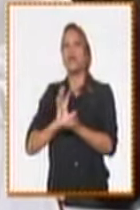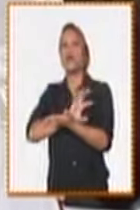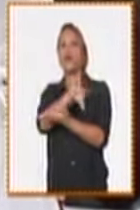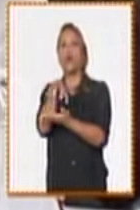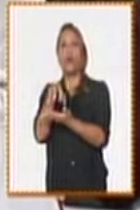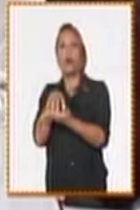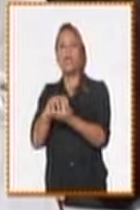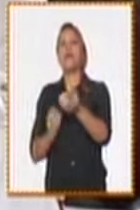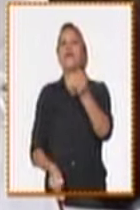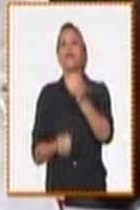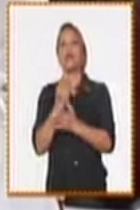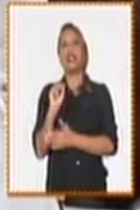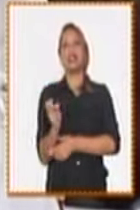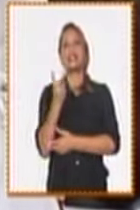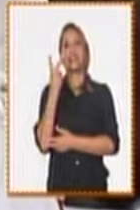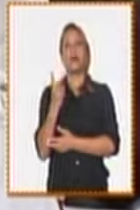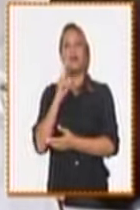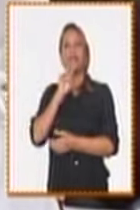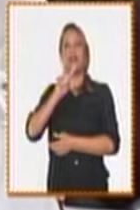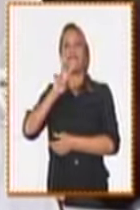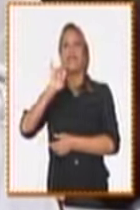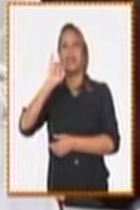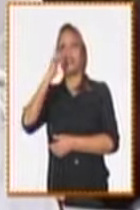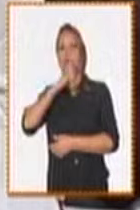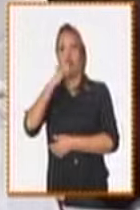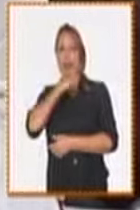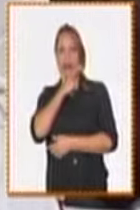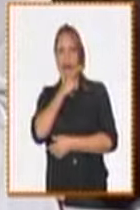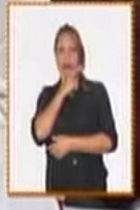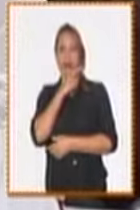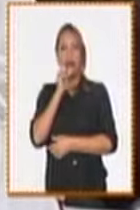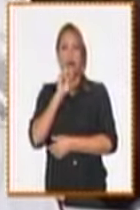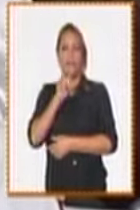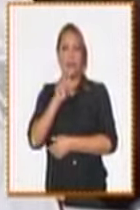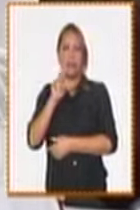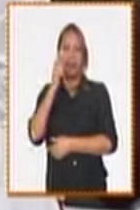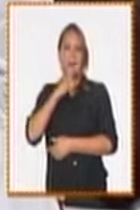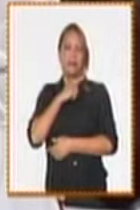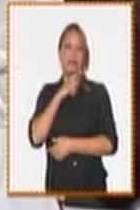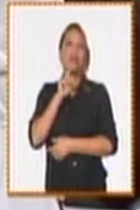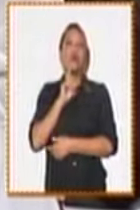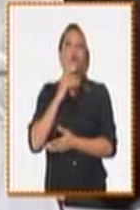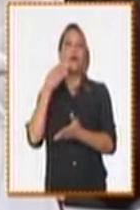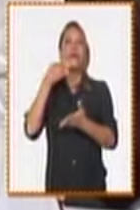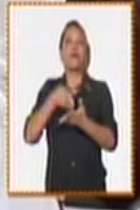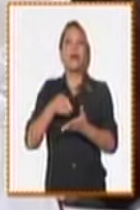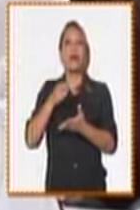a fundar la segunda villa. Pero ¿qué sucede? Cuando Diego Velázquez llega a Bayamo,